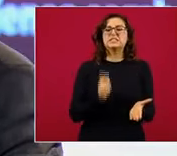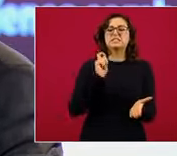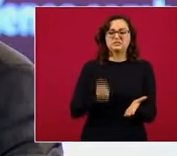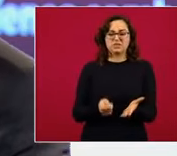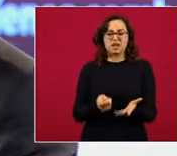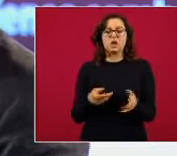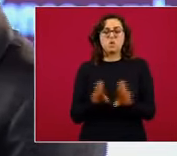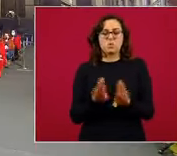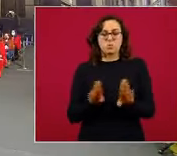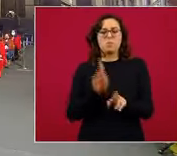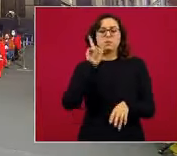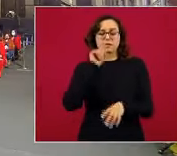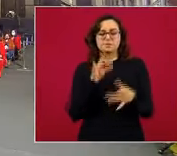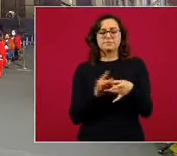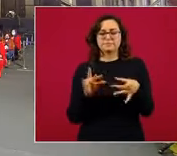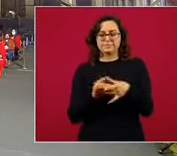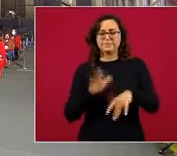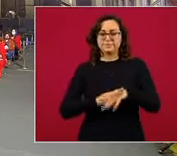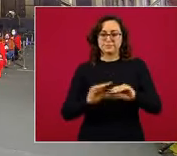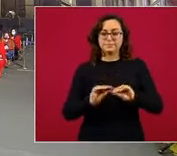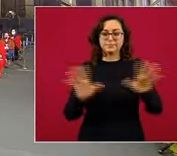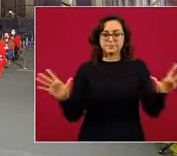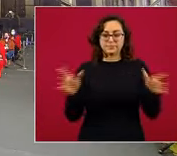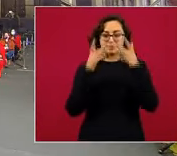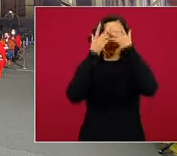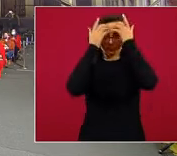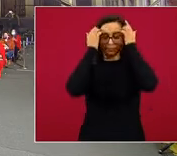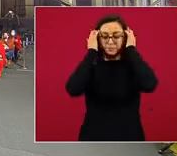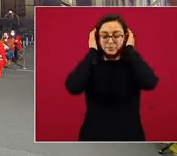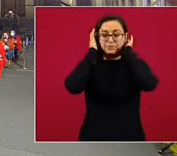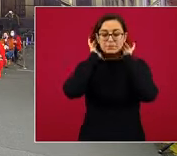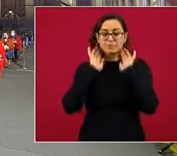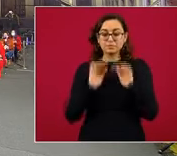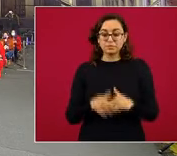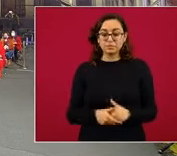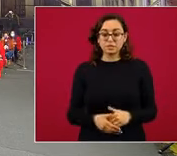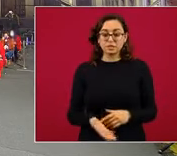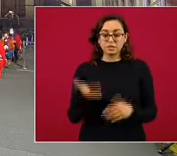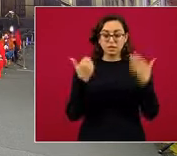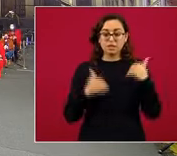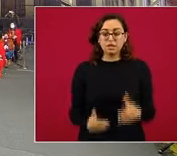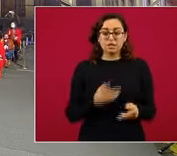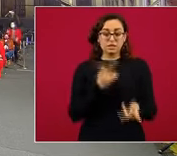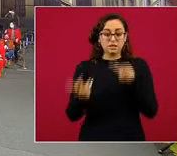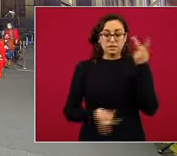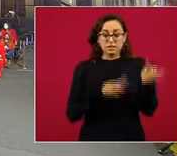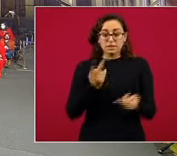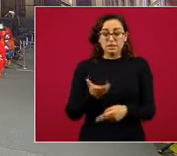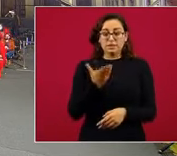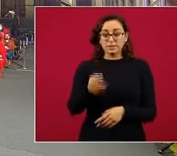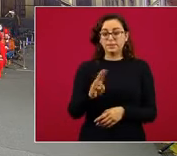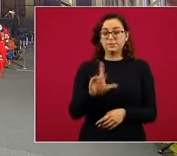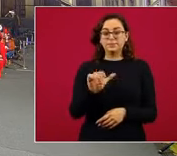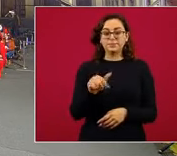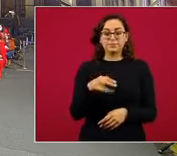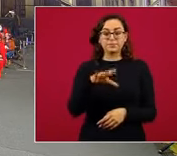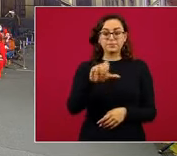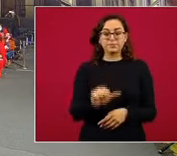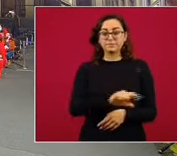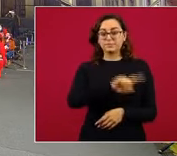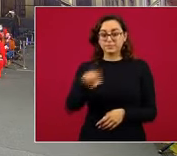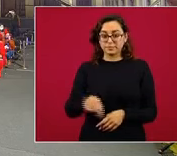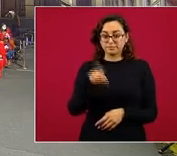técnicos. Muy bien, vamos a pasar a preguntas y comentarios. Vamos a darle a Blanca Valadez, y enseguida a usted, nos seguimos con usted y